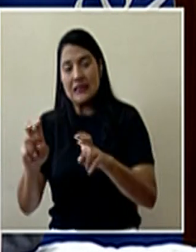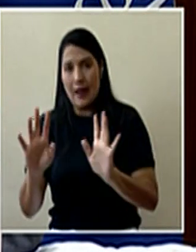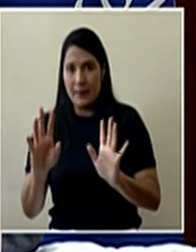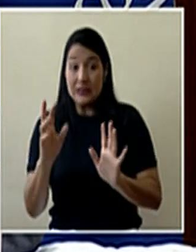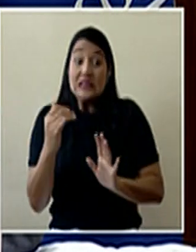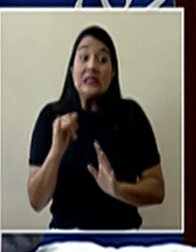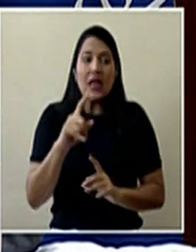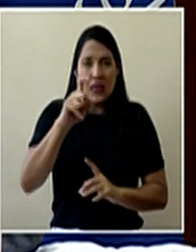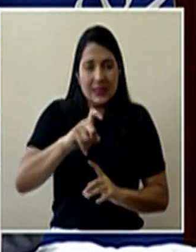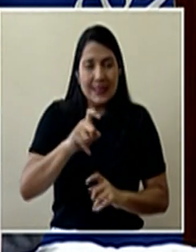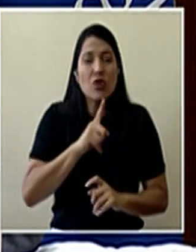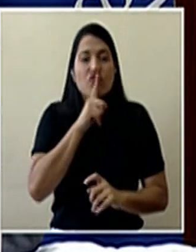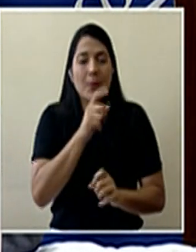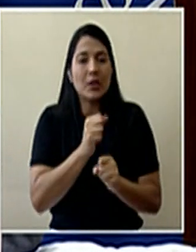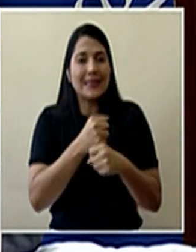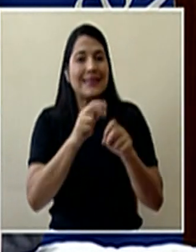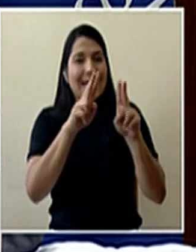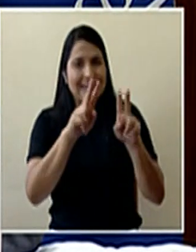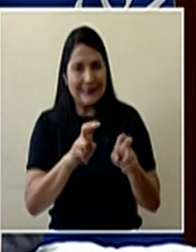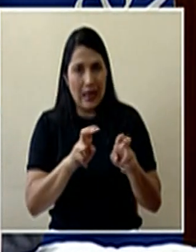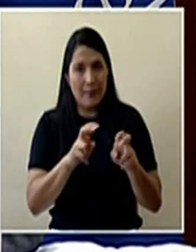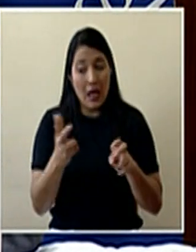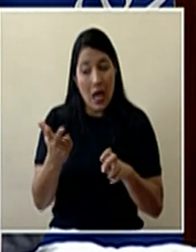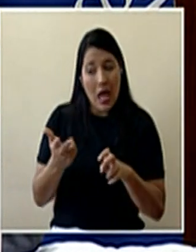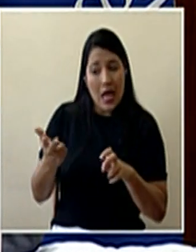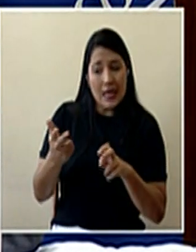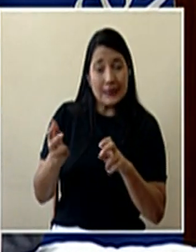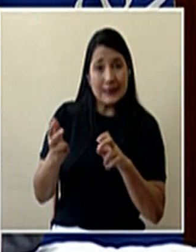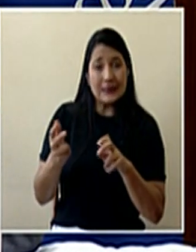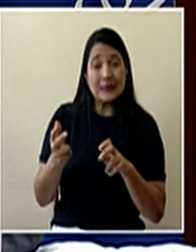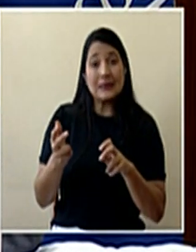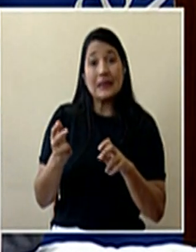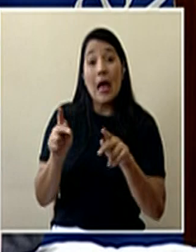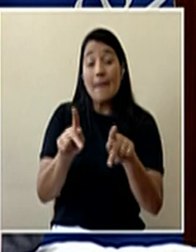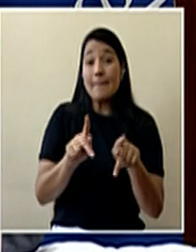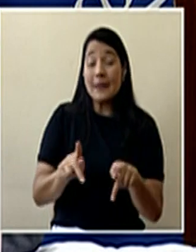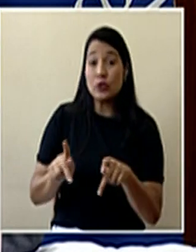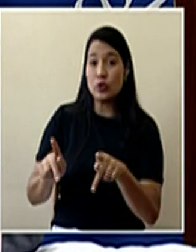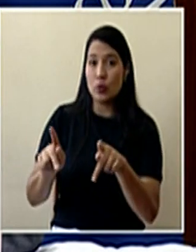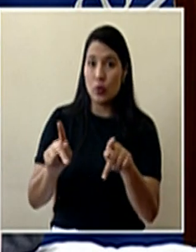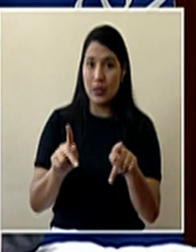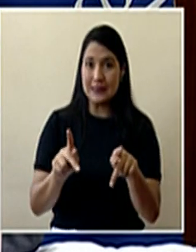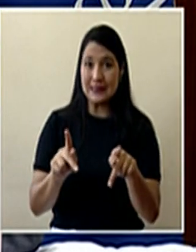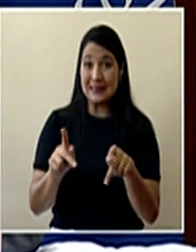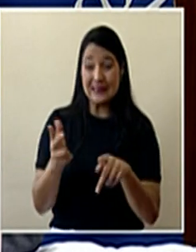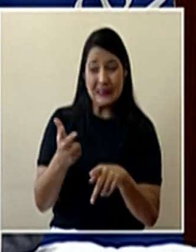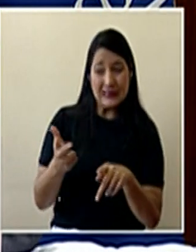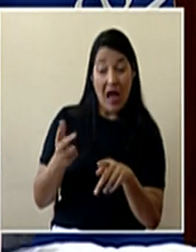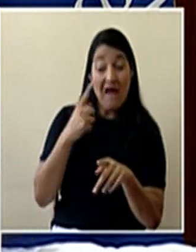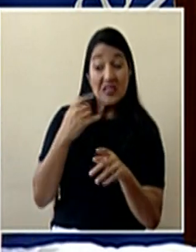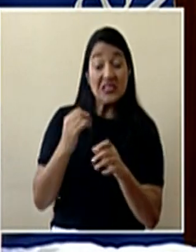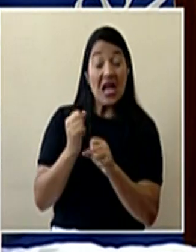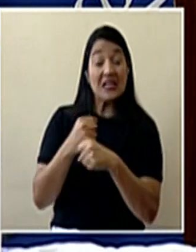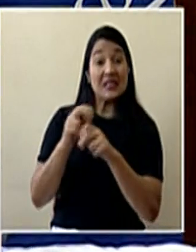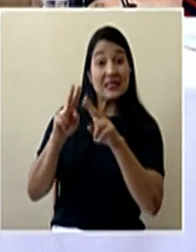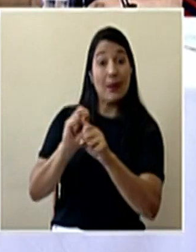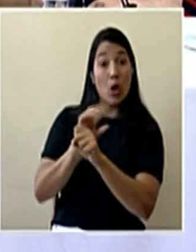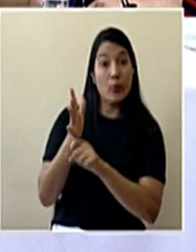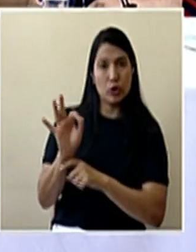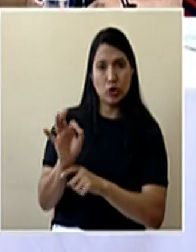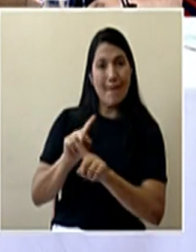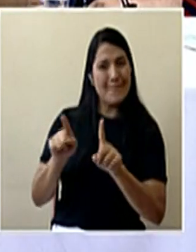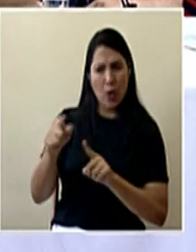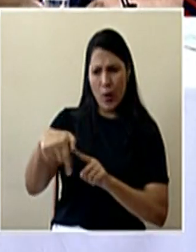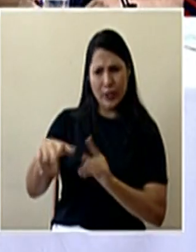hacer ese tipo de examen extra en el caso de esas personas sintomáticas que no, indico, tienen relación entre sí.